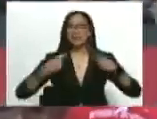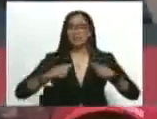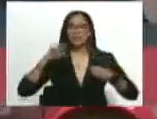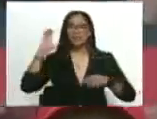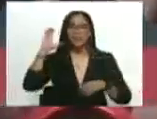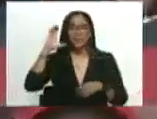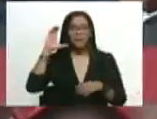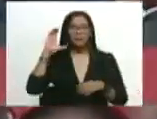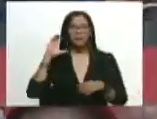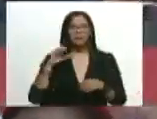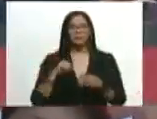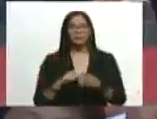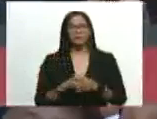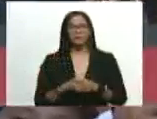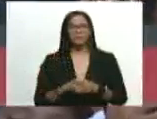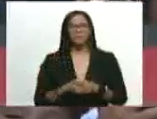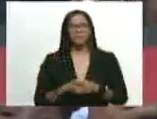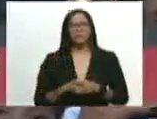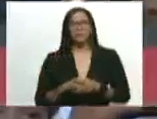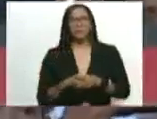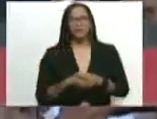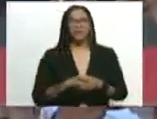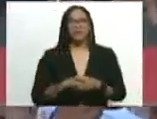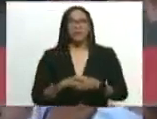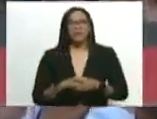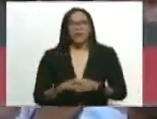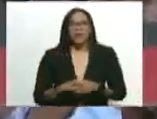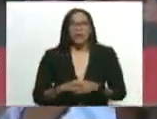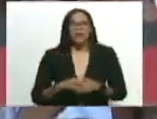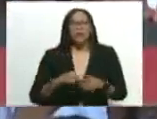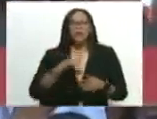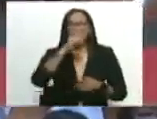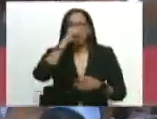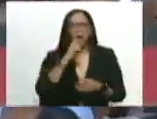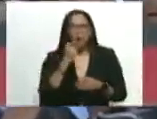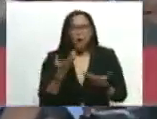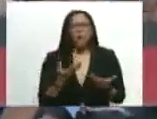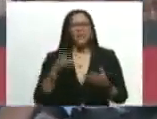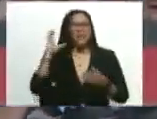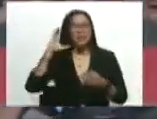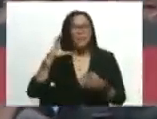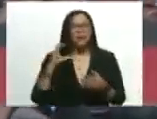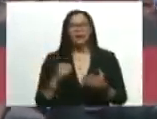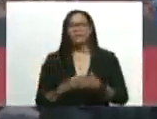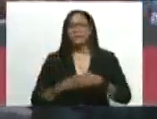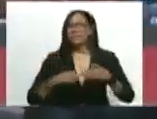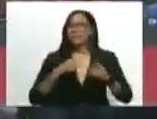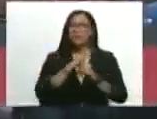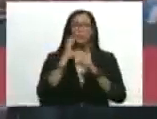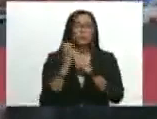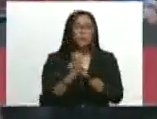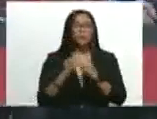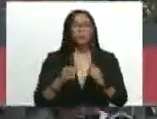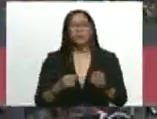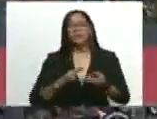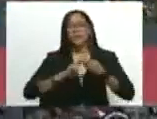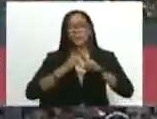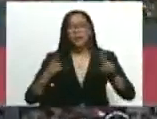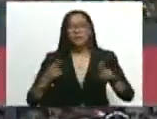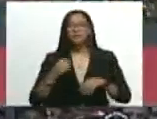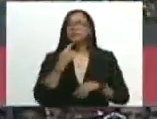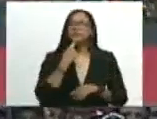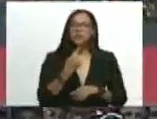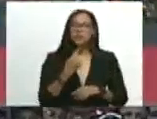a los apátridas que están aquí a los enemigos internos de la vida del futuro y de la paz diciéndole